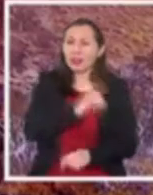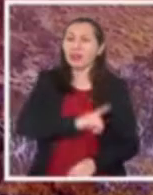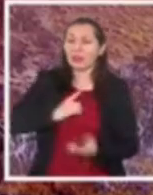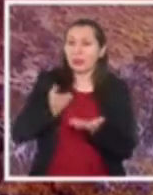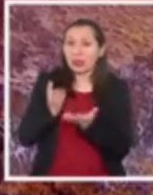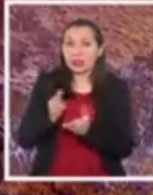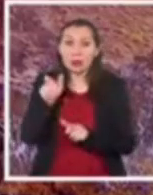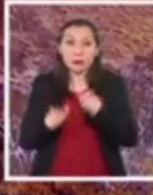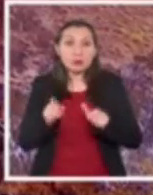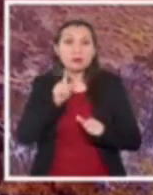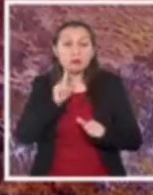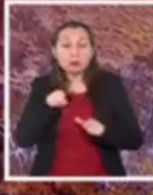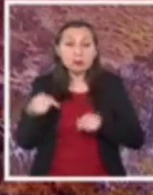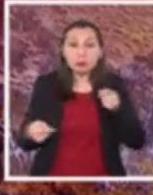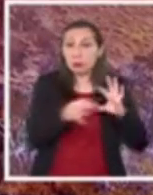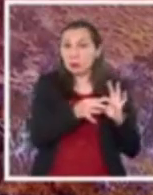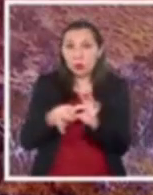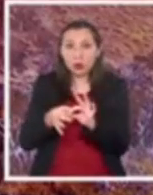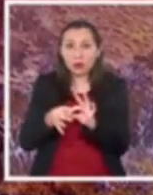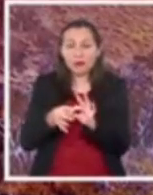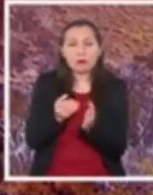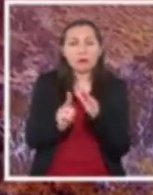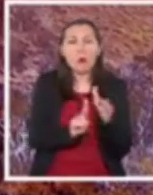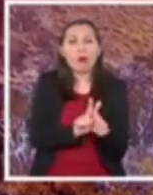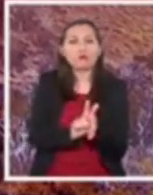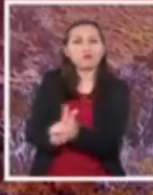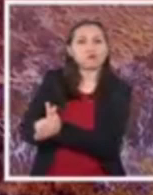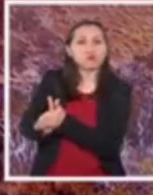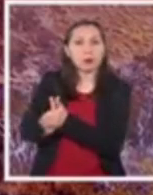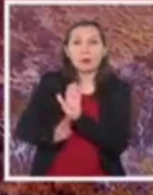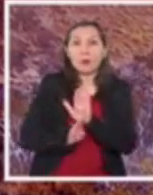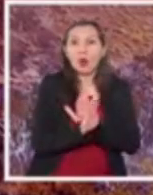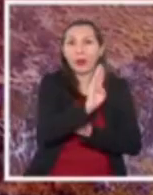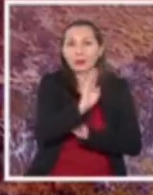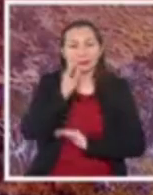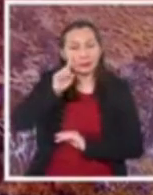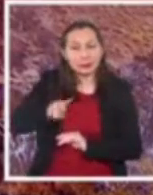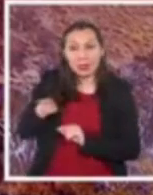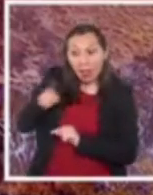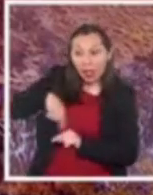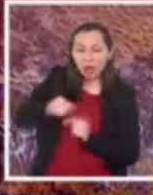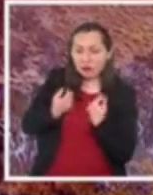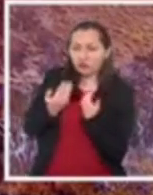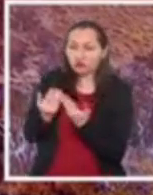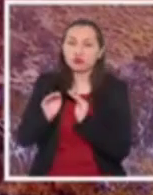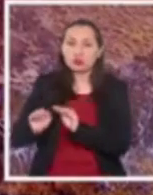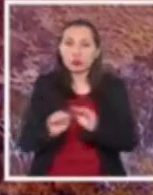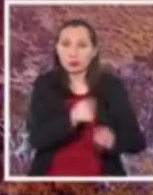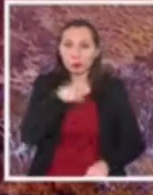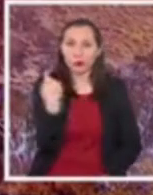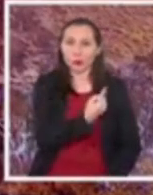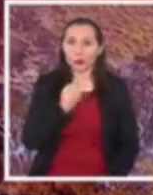a quienes han sido por uno u otro motivo excluidos del Progreso es a ellos a quienes nos debemos